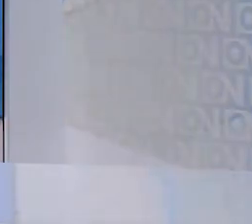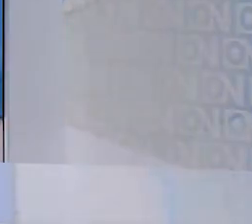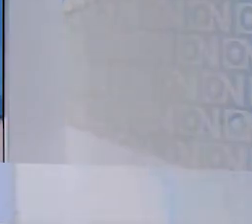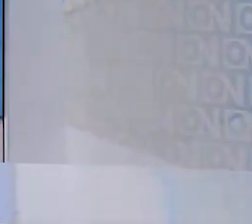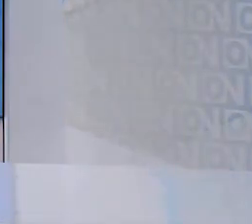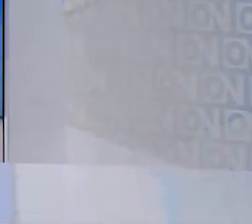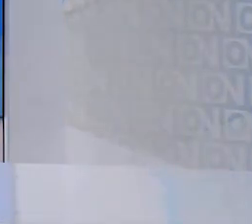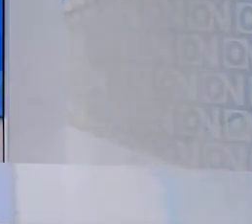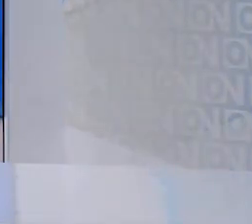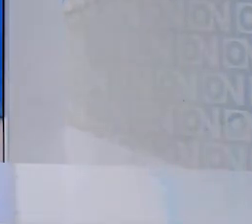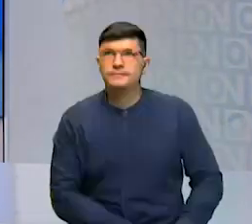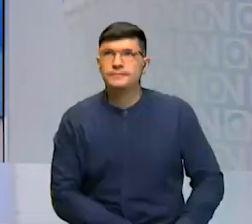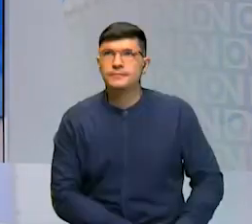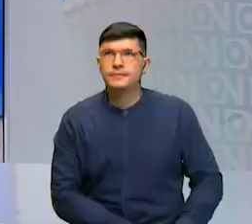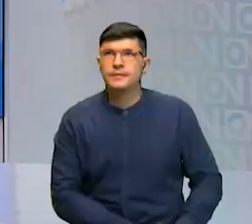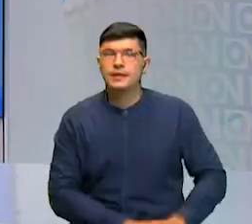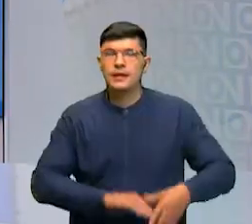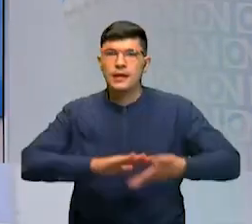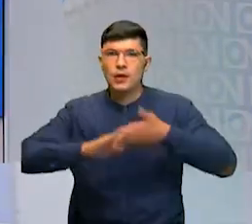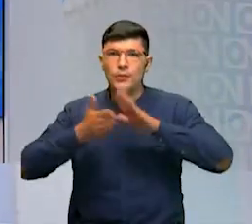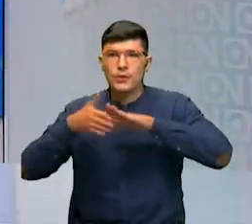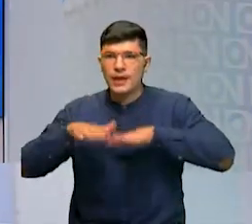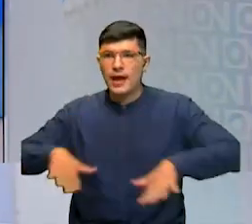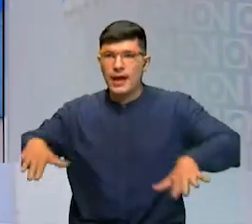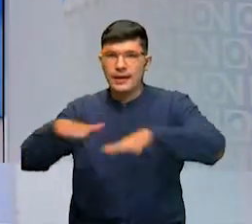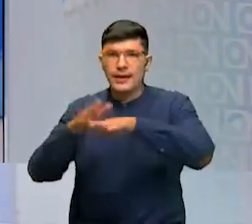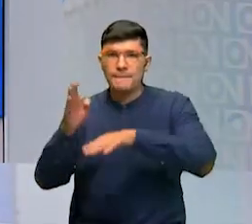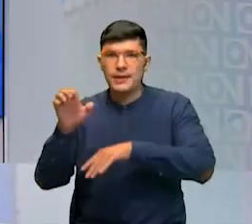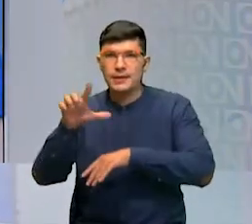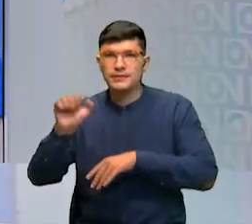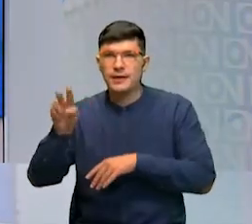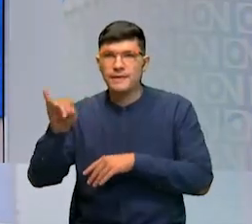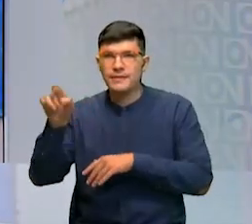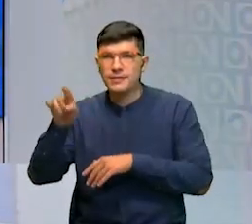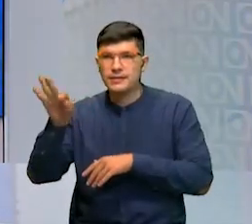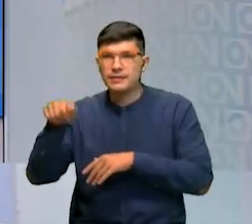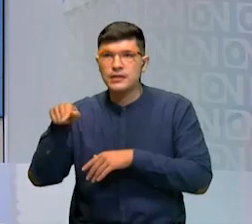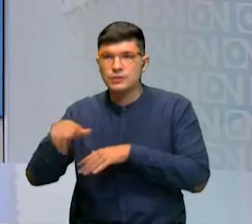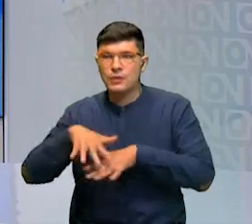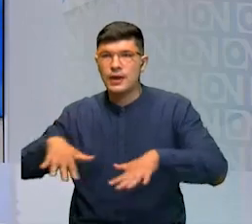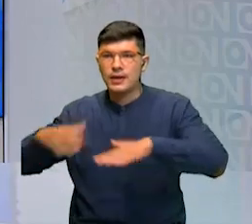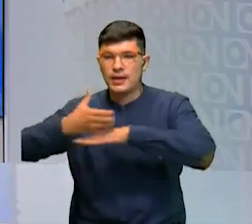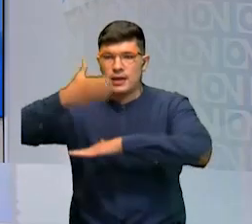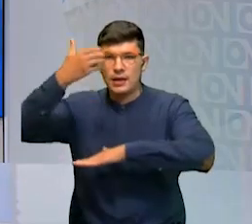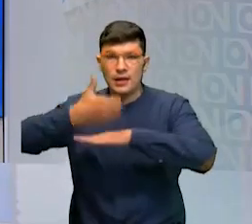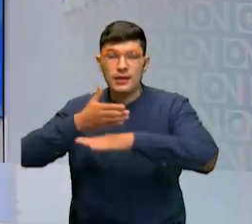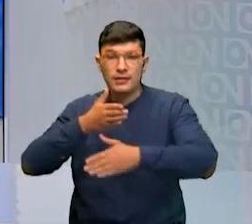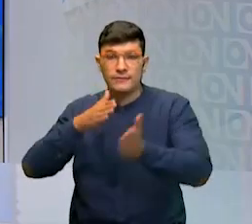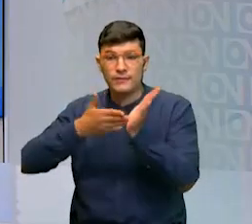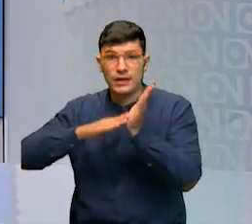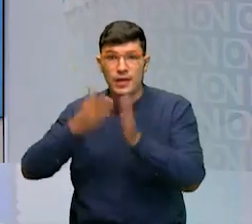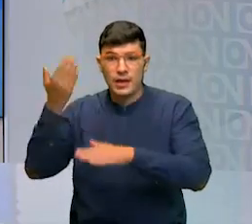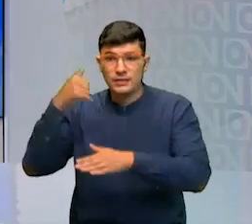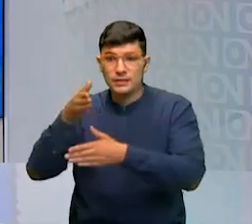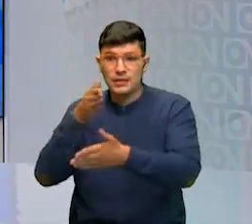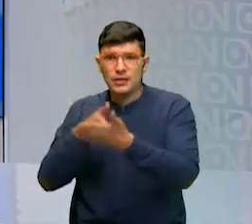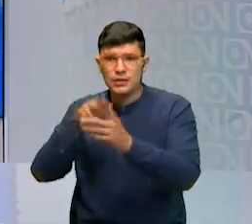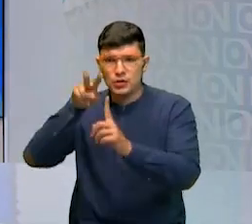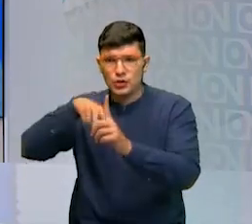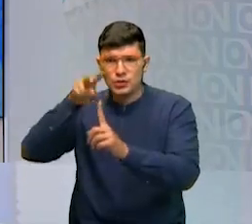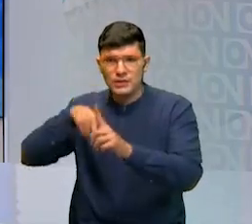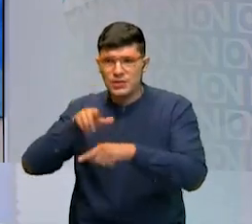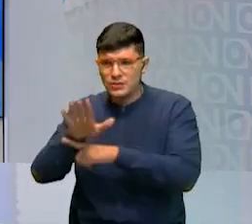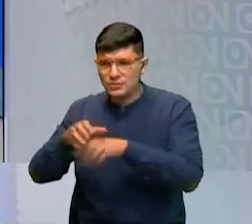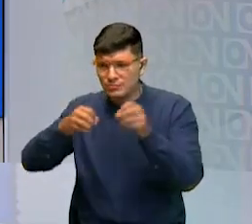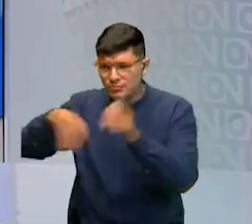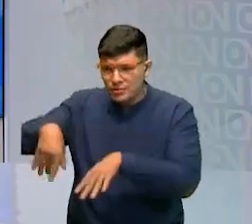y la comunidad en el sector de bellavista en la cumbre en floridablanca denuncia que hace más de dos meses hay escombros abandonados